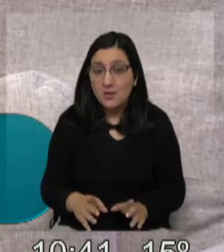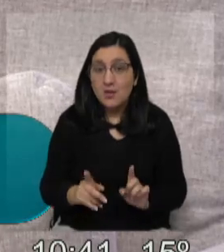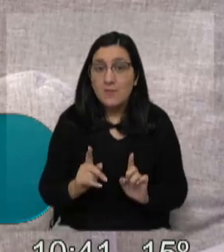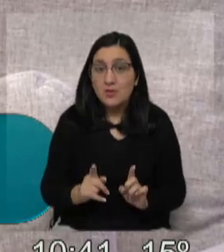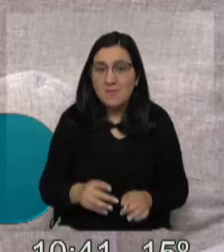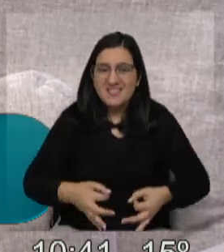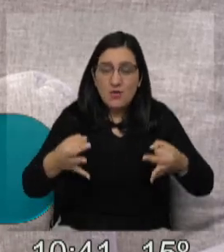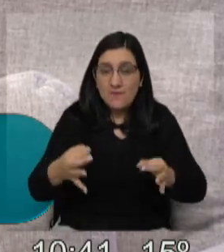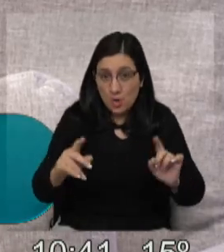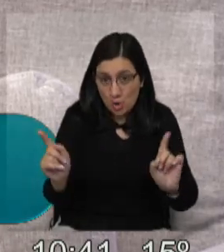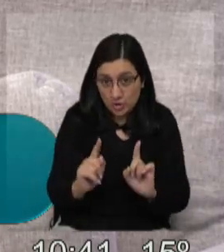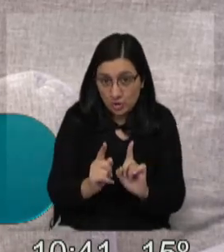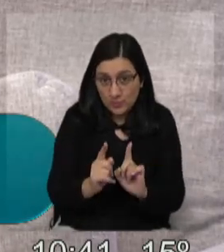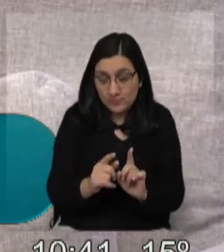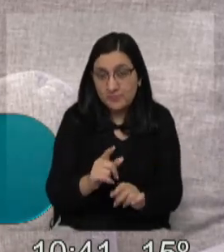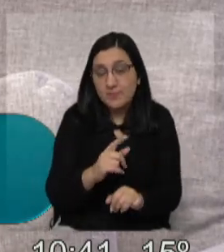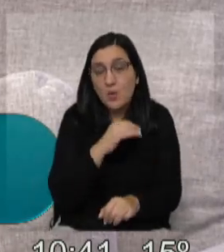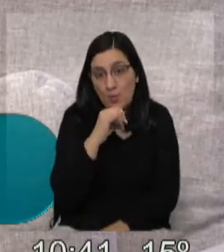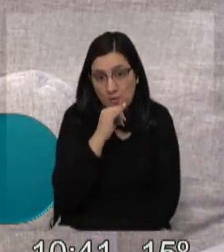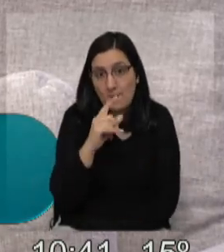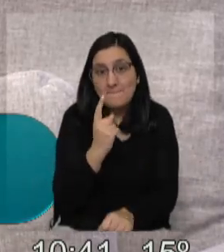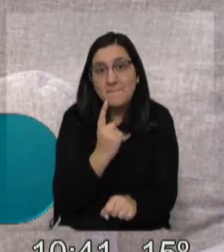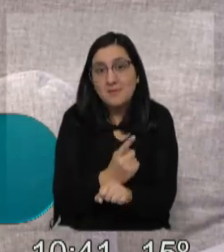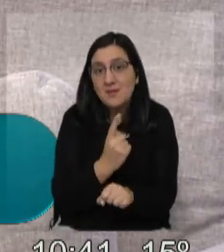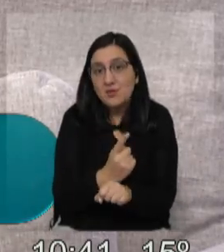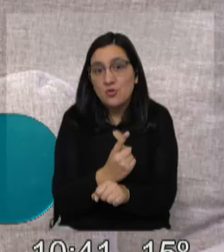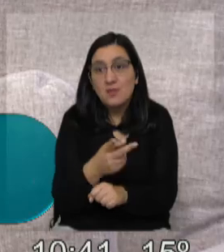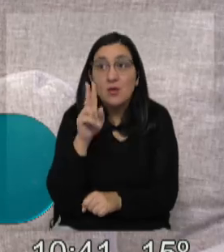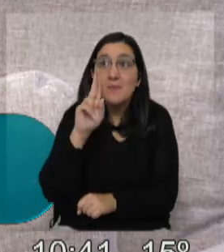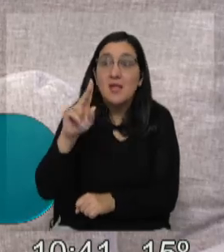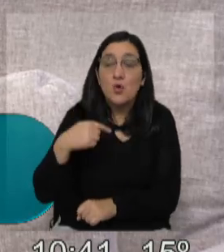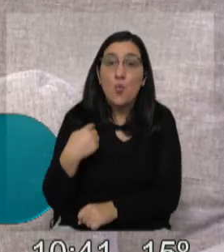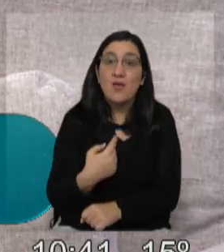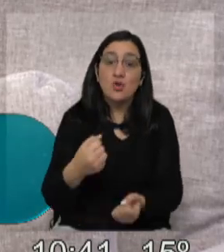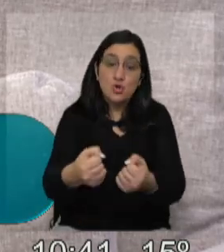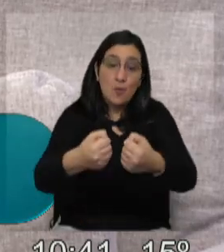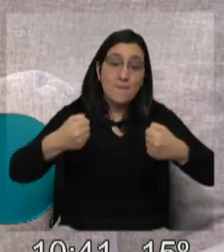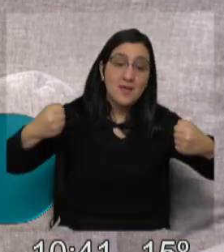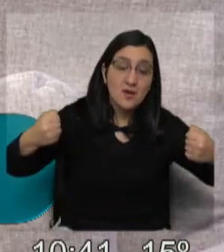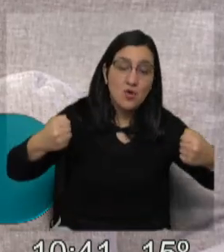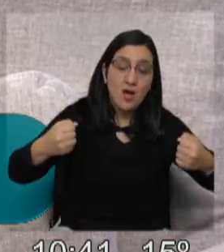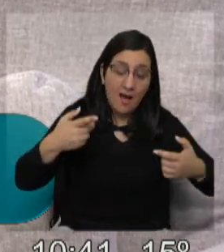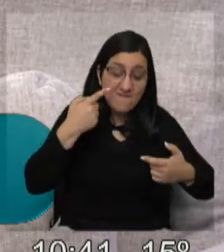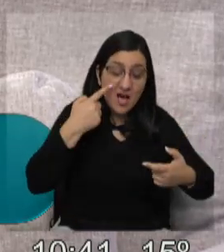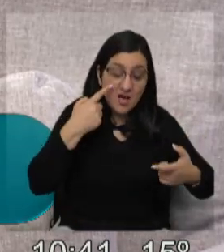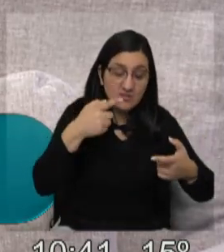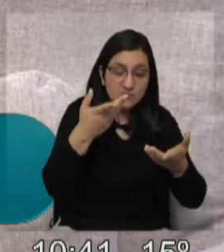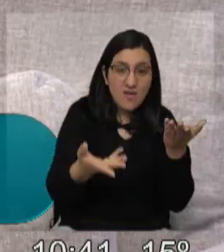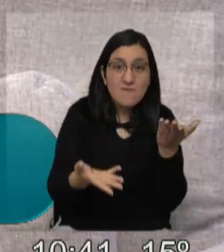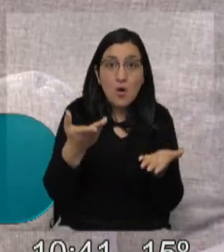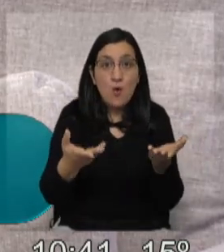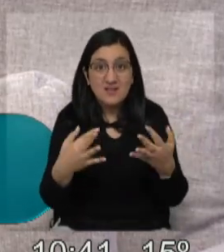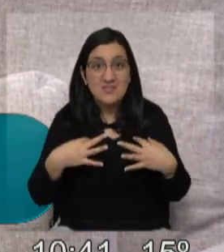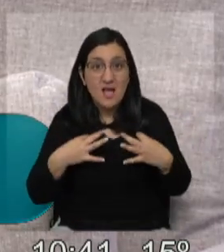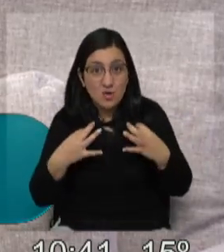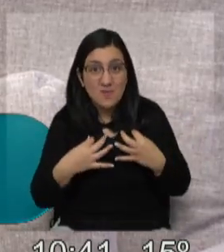como bien breve, primero tendríamos que enfrentar lo que hay en nuestro armario, ver lo que tenemos, lo que no tenemos, hacer una evaluación